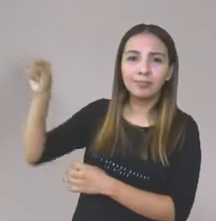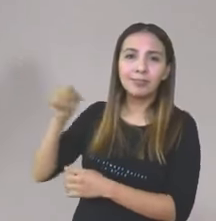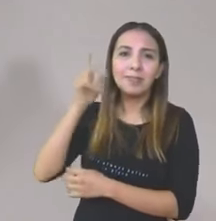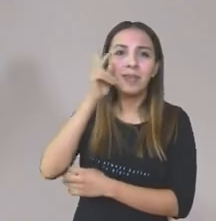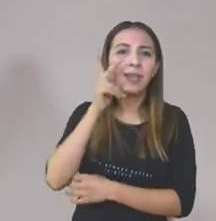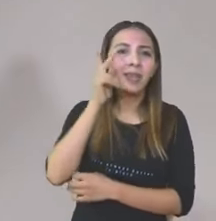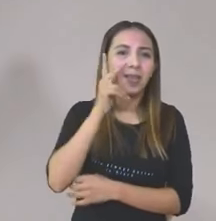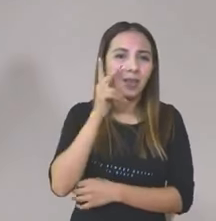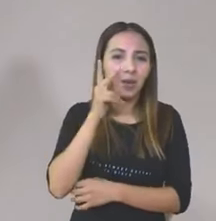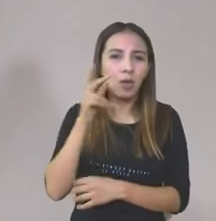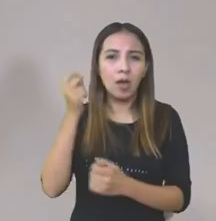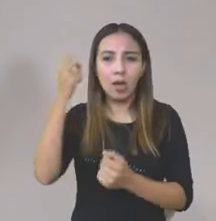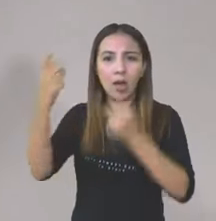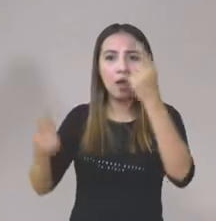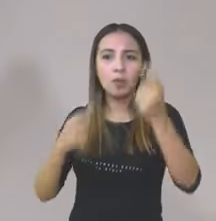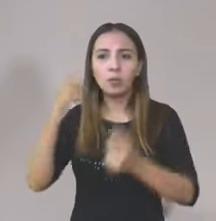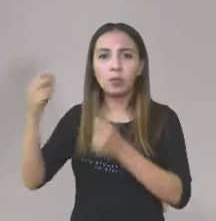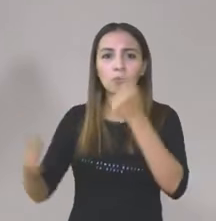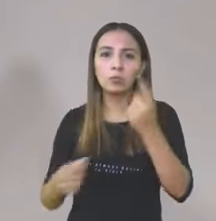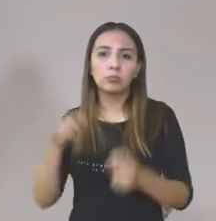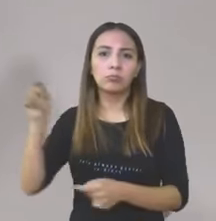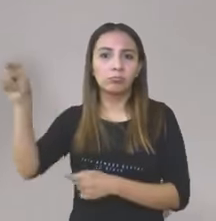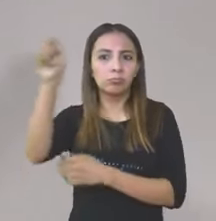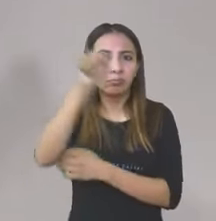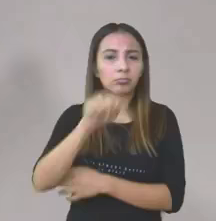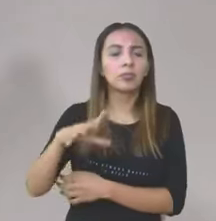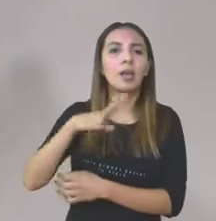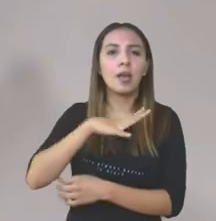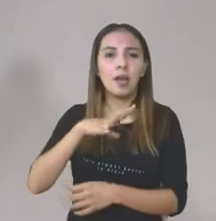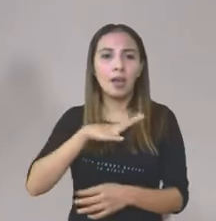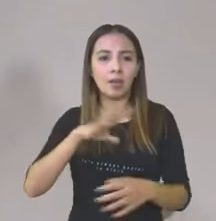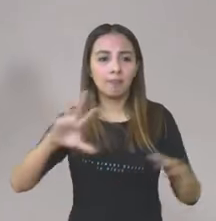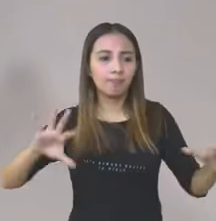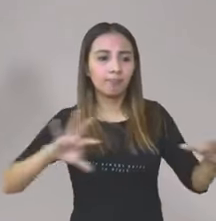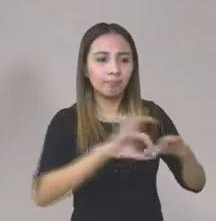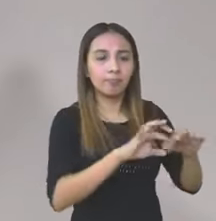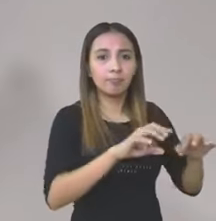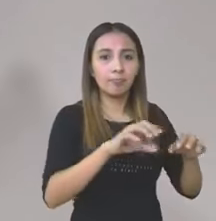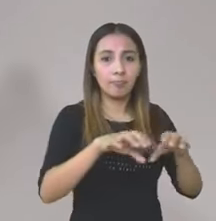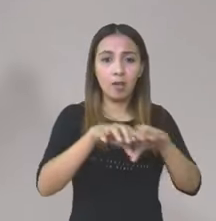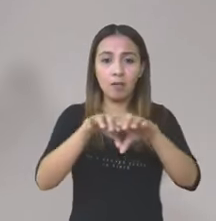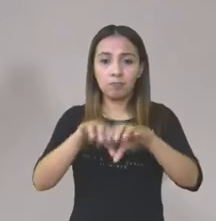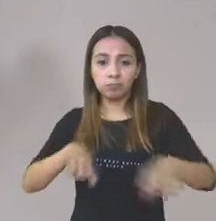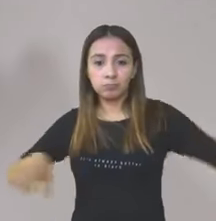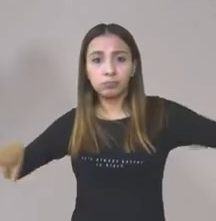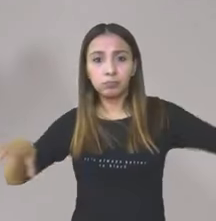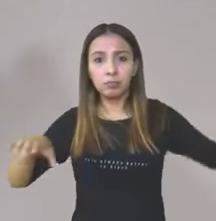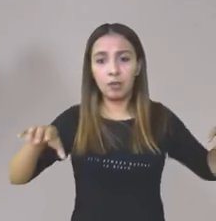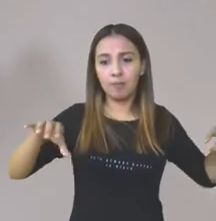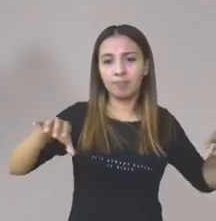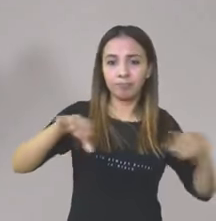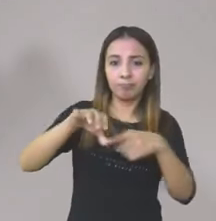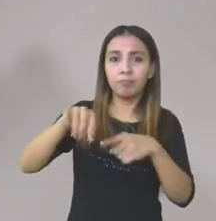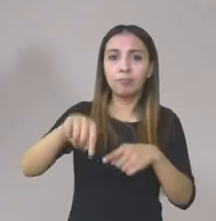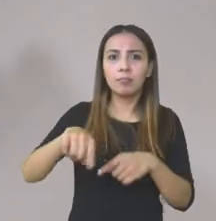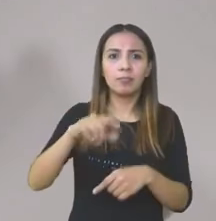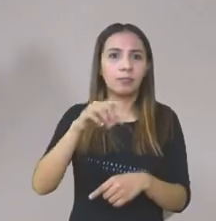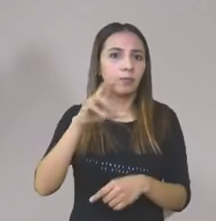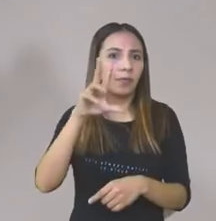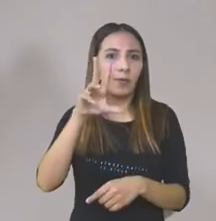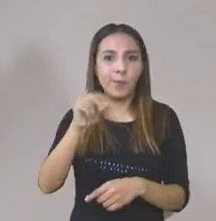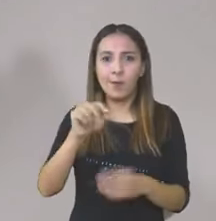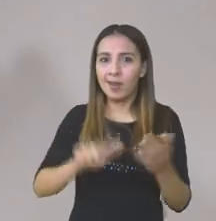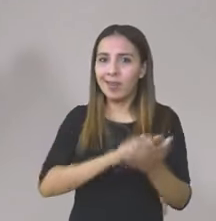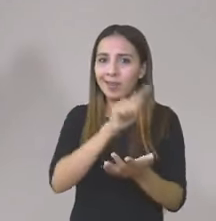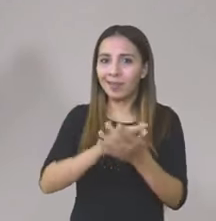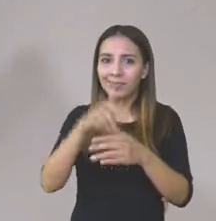de vino están conectados directamente al acueducto Morelos de manera ilegal. Léase, se están robando el